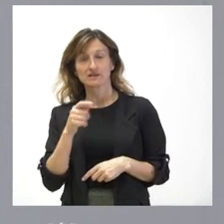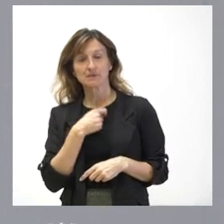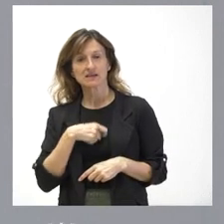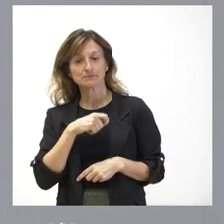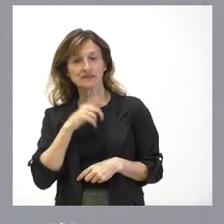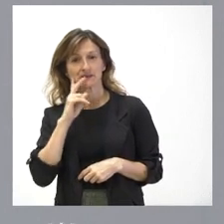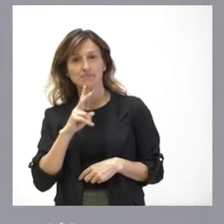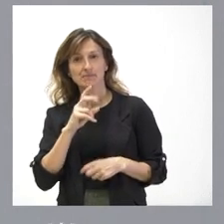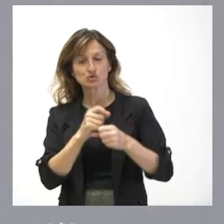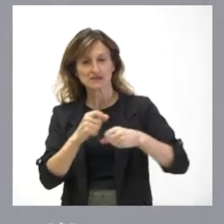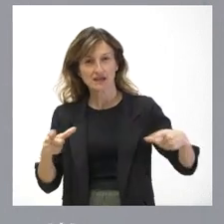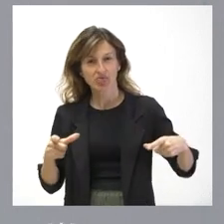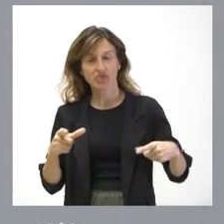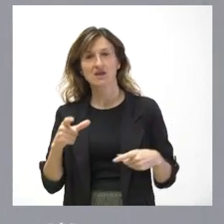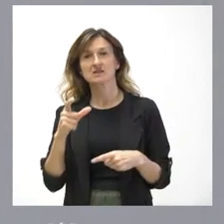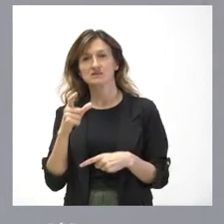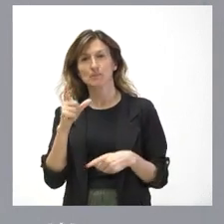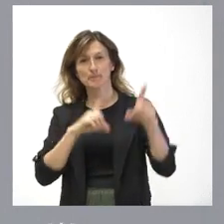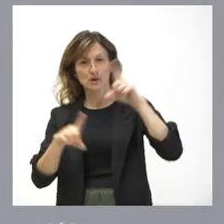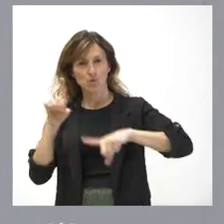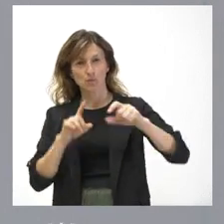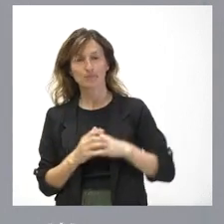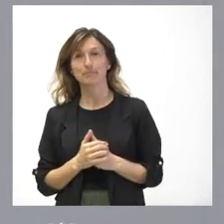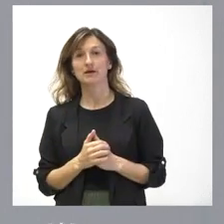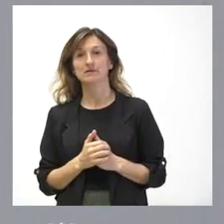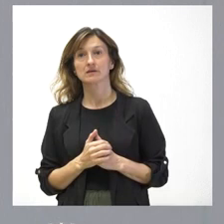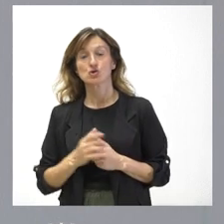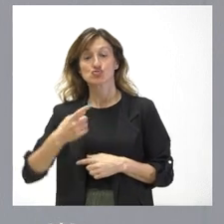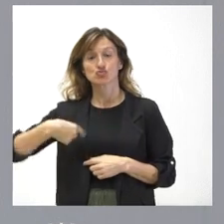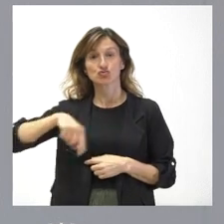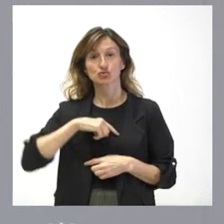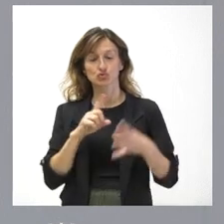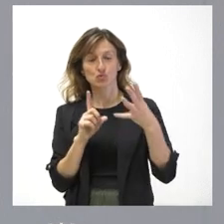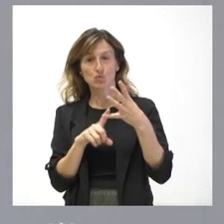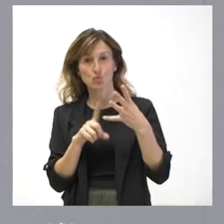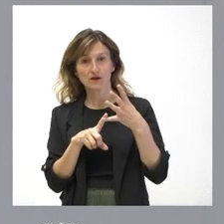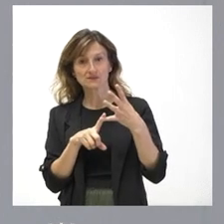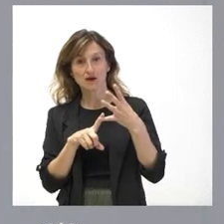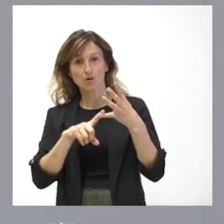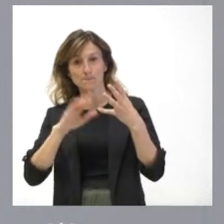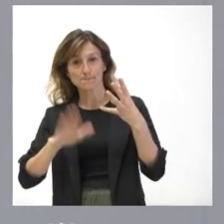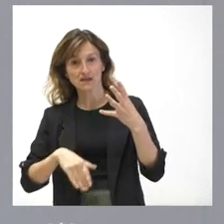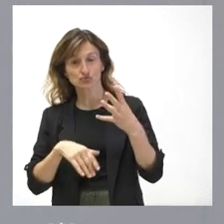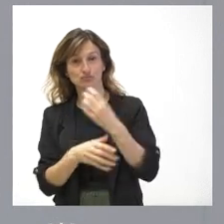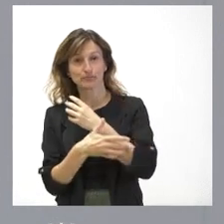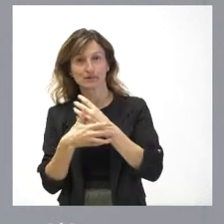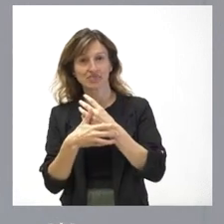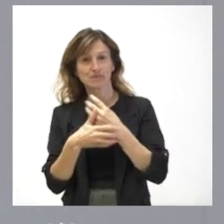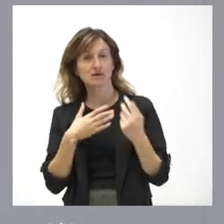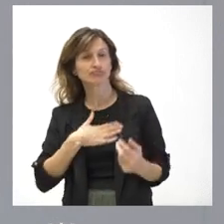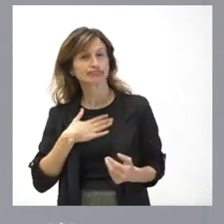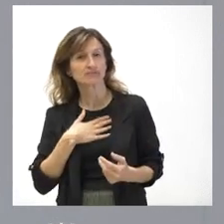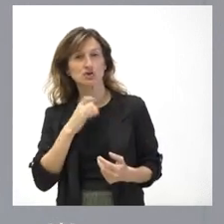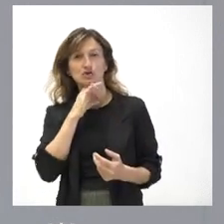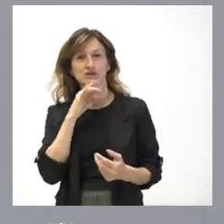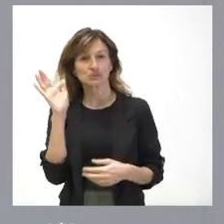España esto es muy preocupante y tercero que nosotros que somos la cuarta comuna Autónoma con menos pobreza infantil no nos podemos ver satisfechos por este